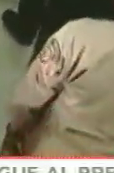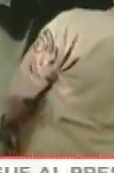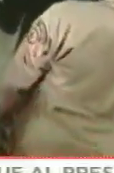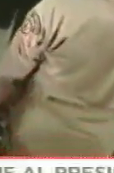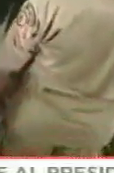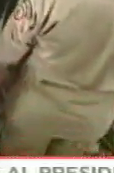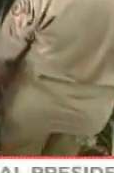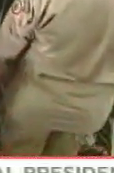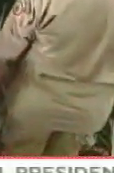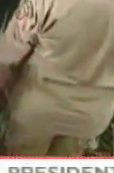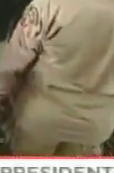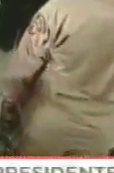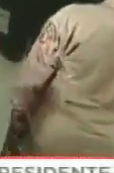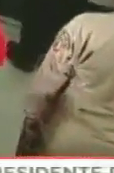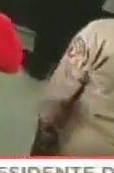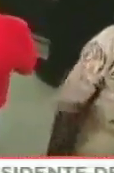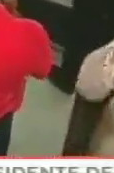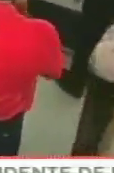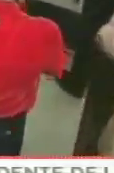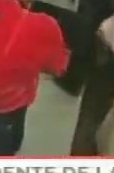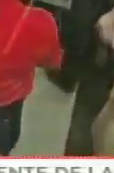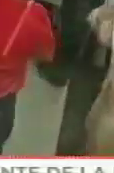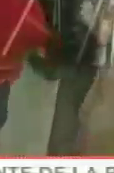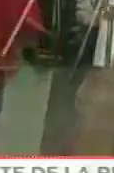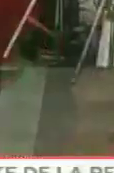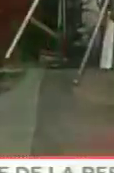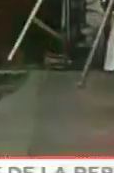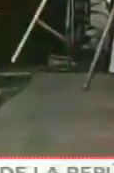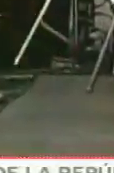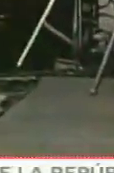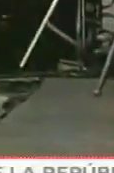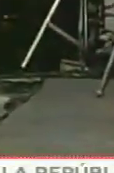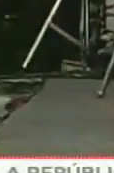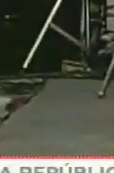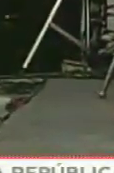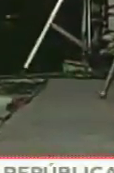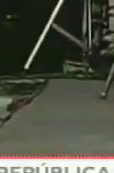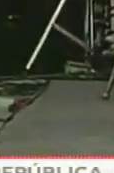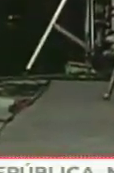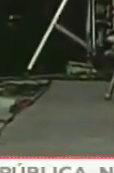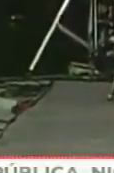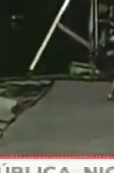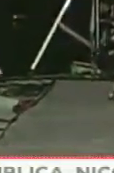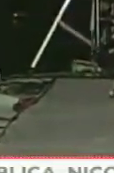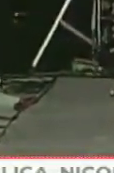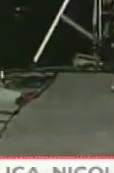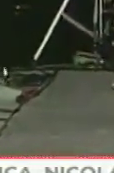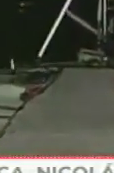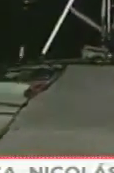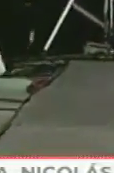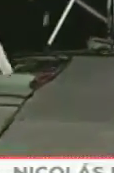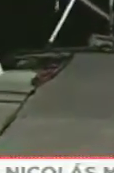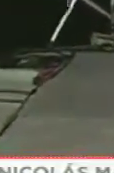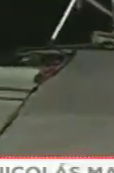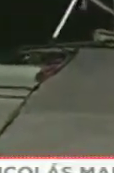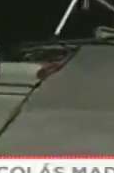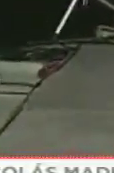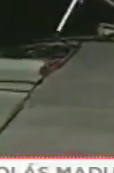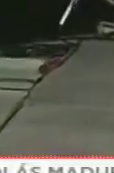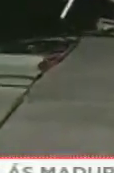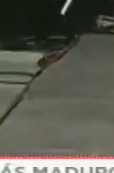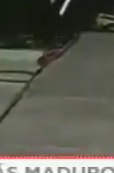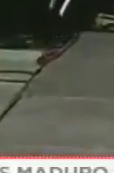Simón. También que viva Simón, viva Nicolás Maduro, viva la revolución.